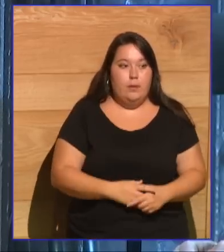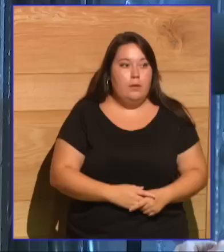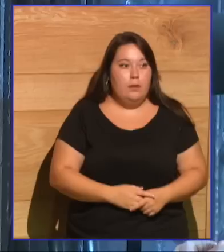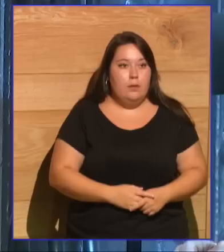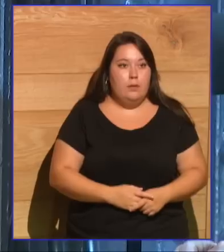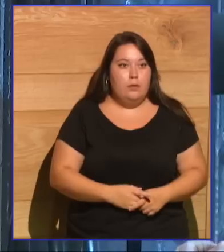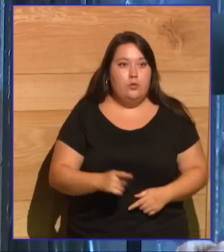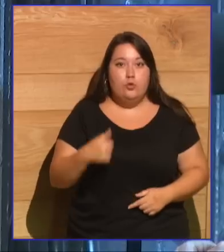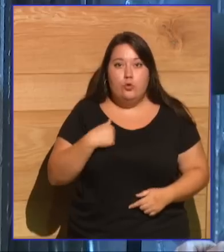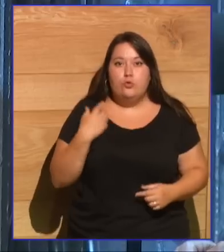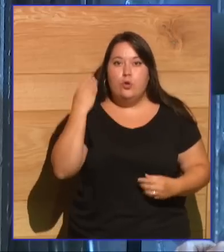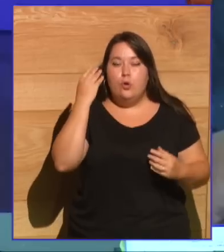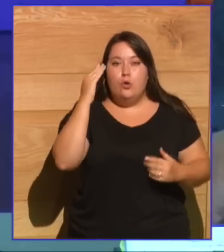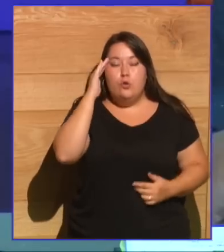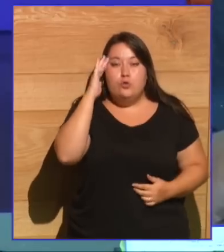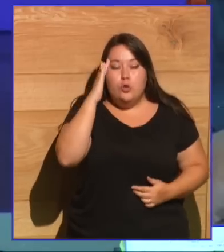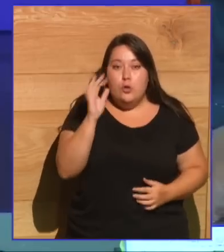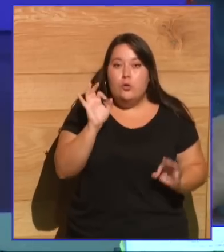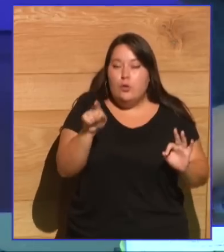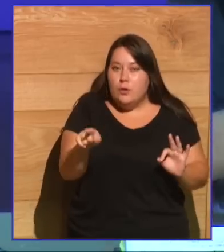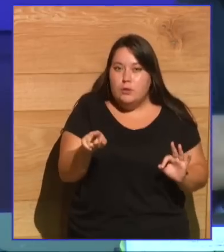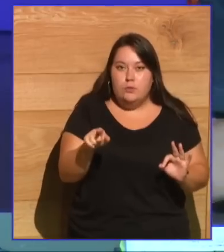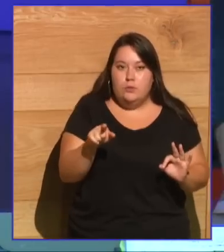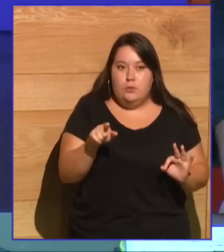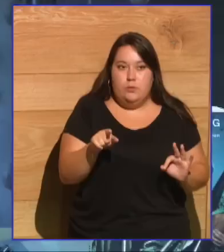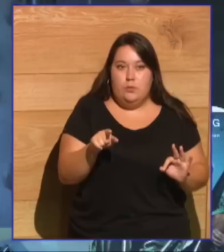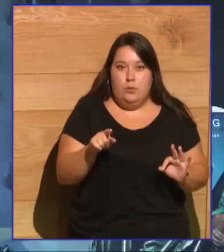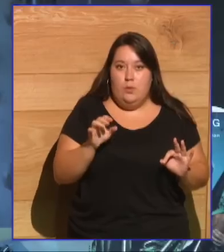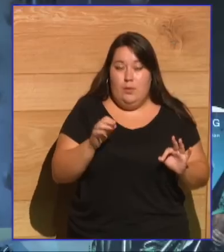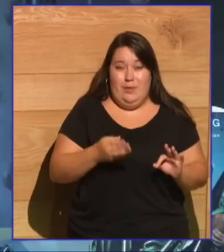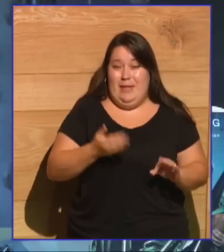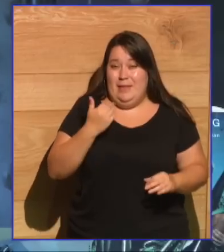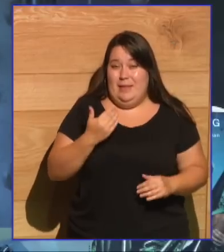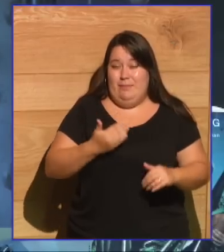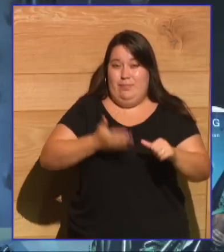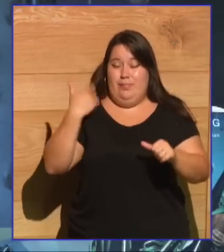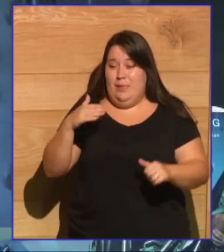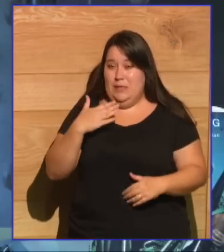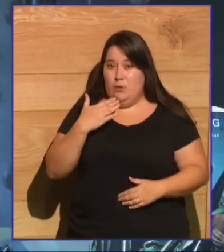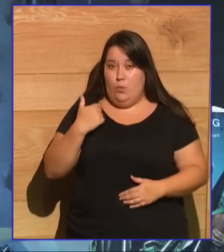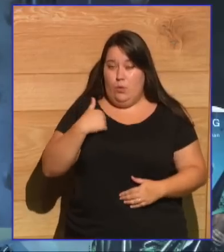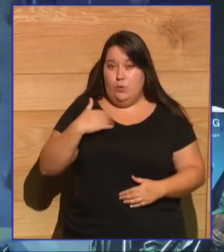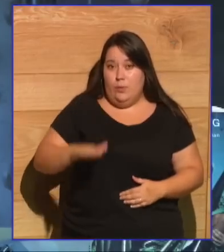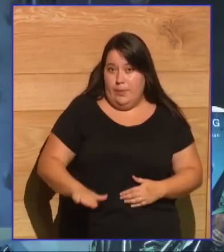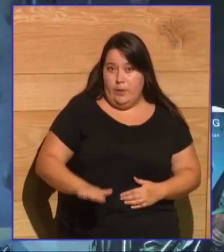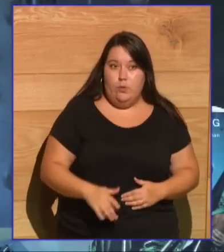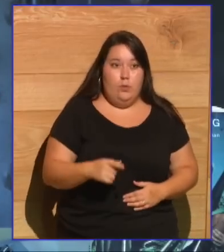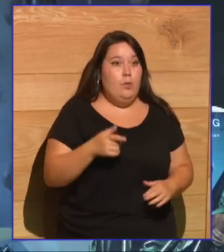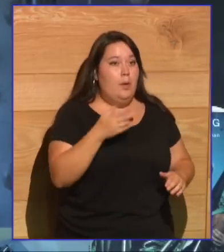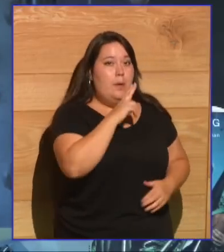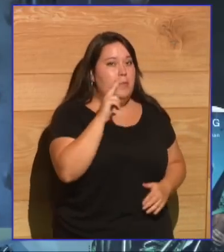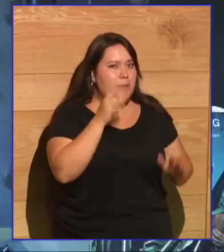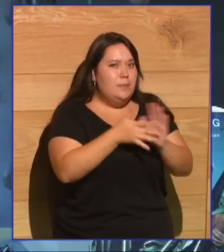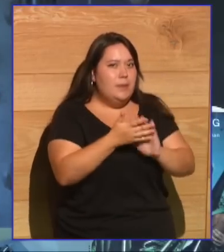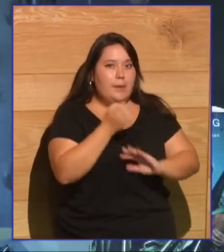a la audición de llevo soñando con esto desde que era un ingreso es lo explica muy bien la madre en la lectura de peter pan cuando cuando ya le si